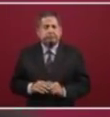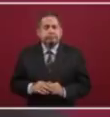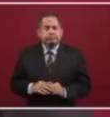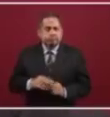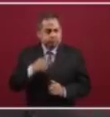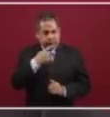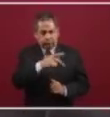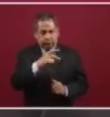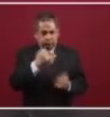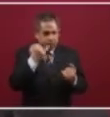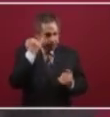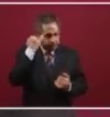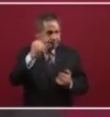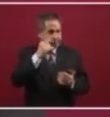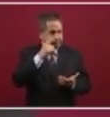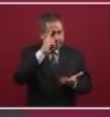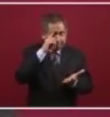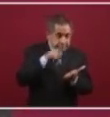creencias,